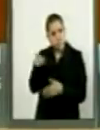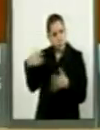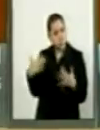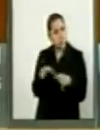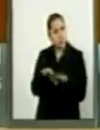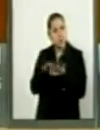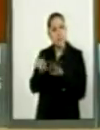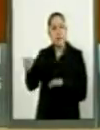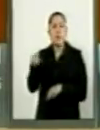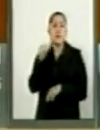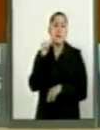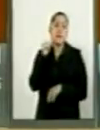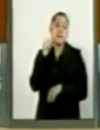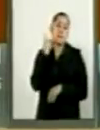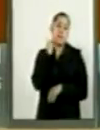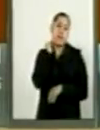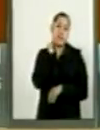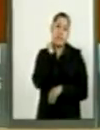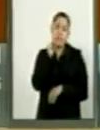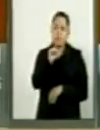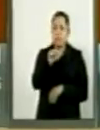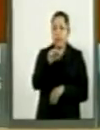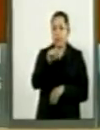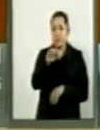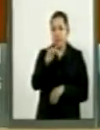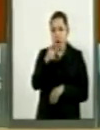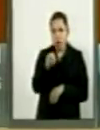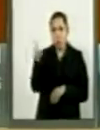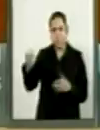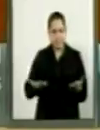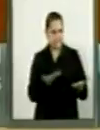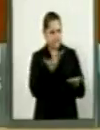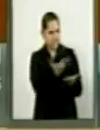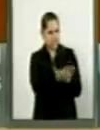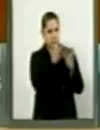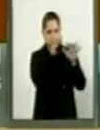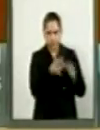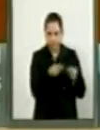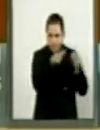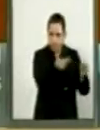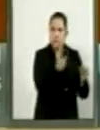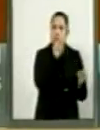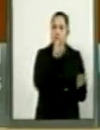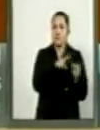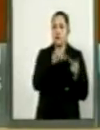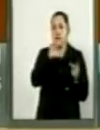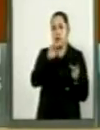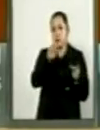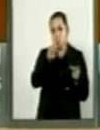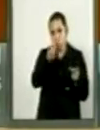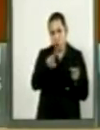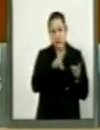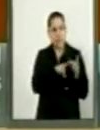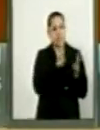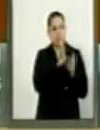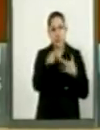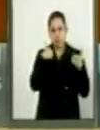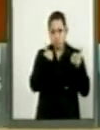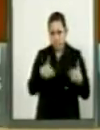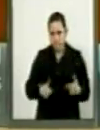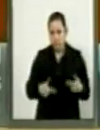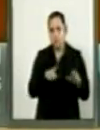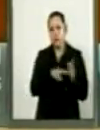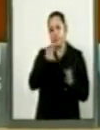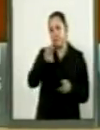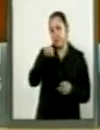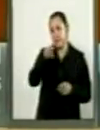parte de Santiago Corcuera, que aquí nos acompaña, y con todo el trabajo también de ACNUR, de ONU Derechos Humanos, de la Comisión Nacional de Derechos